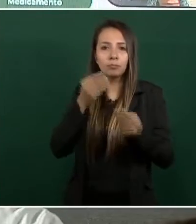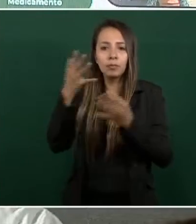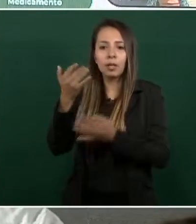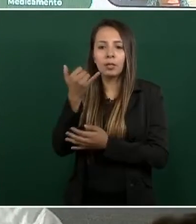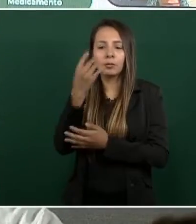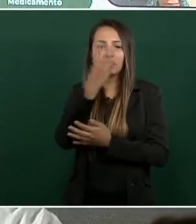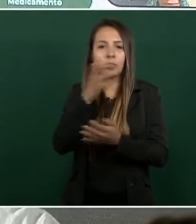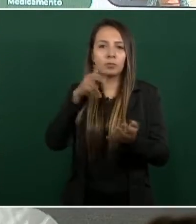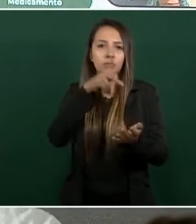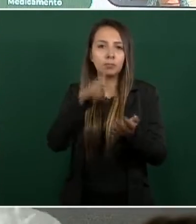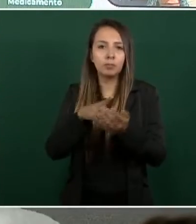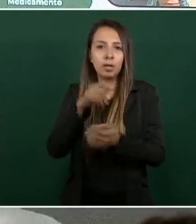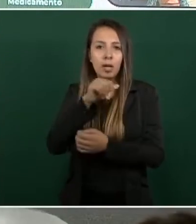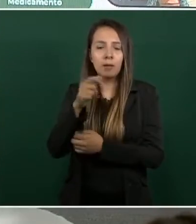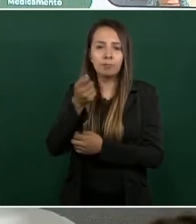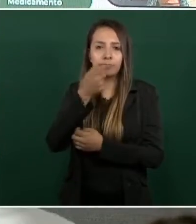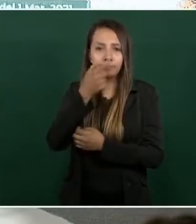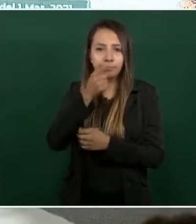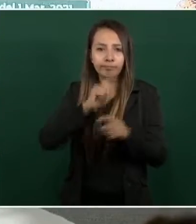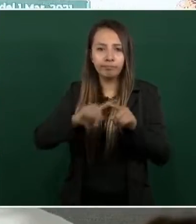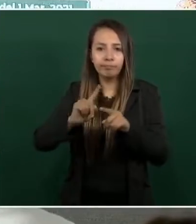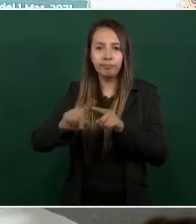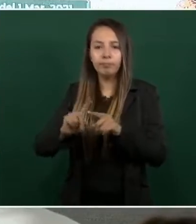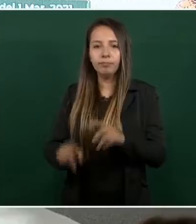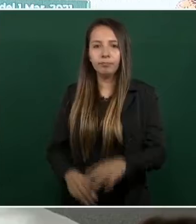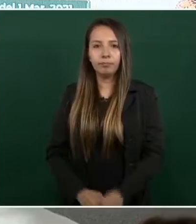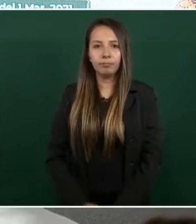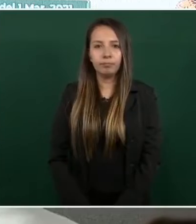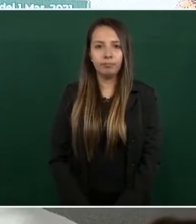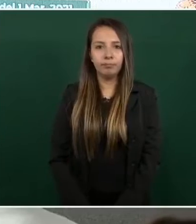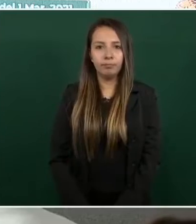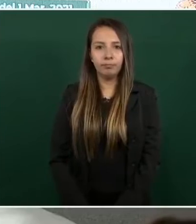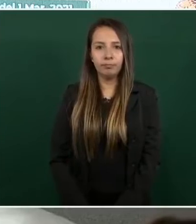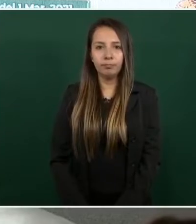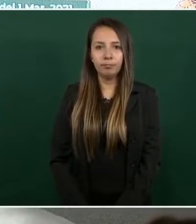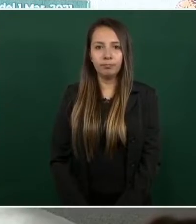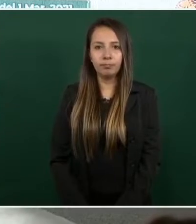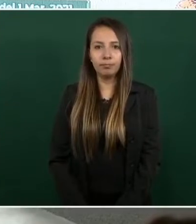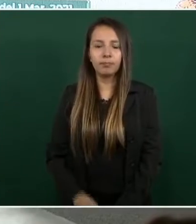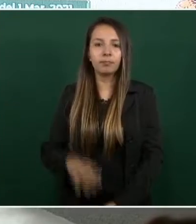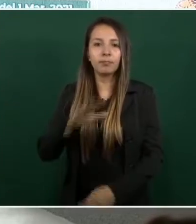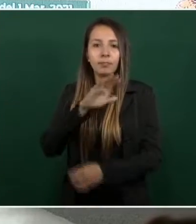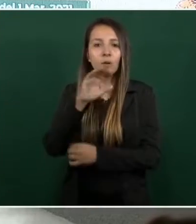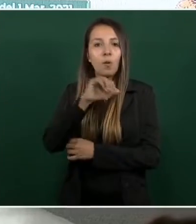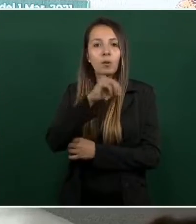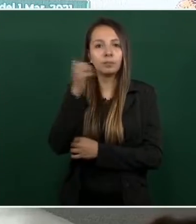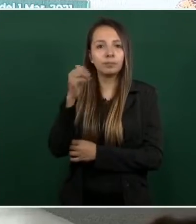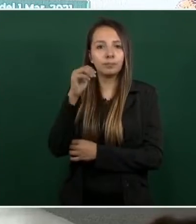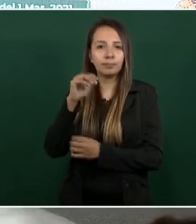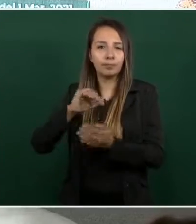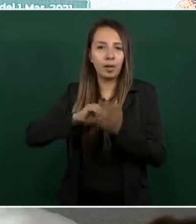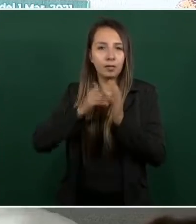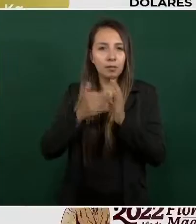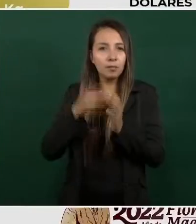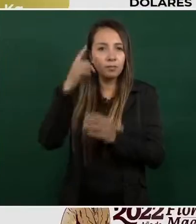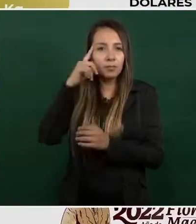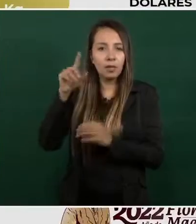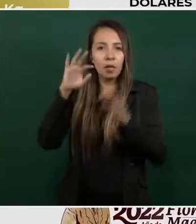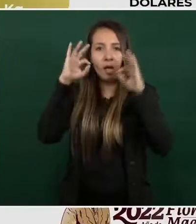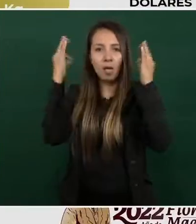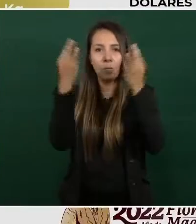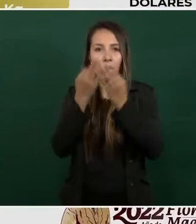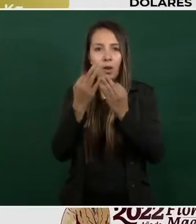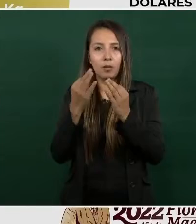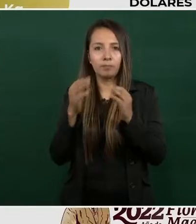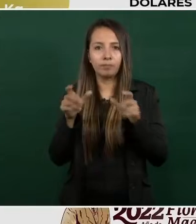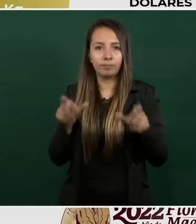medicamento. Adelante, por favor. Creo que es en cuanto a la estrategia de fortalecimiento de las aduanas, se